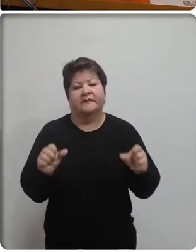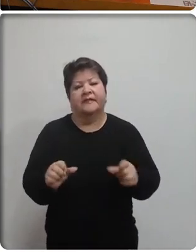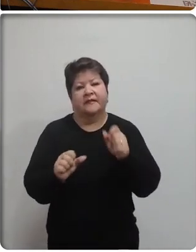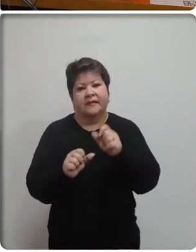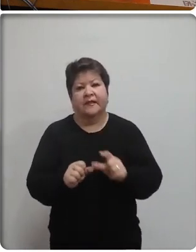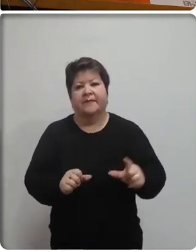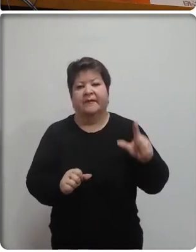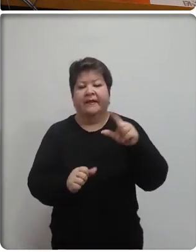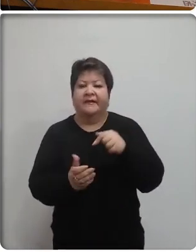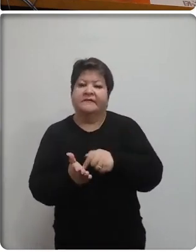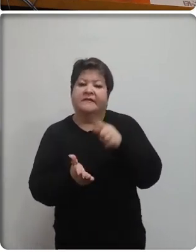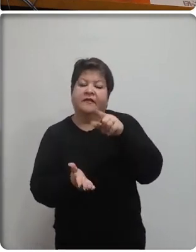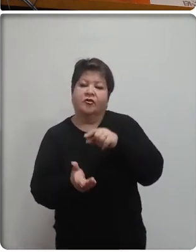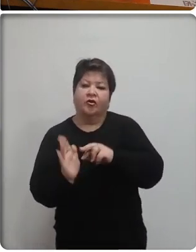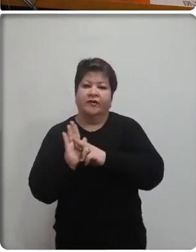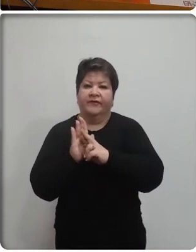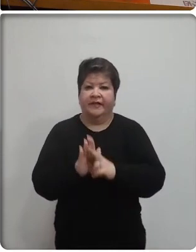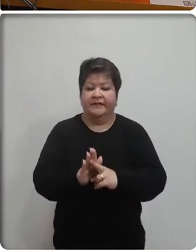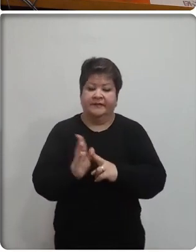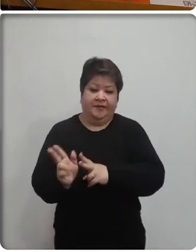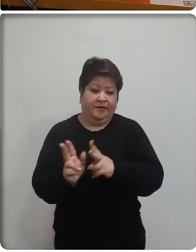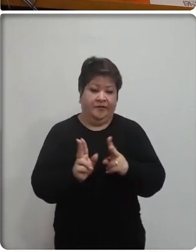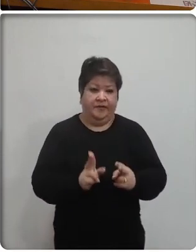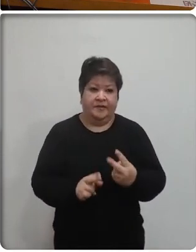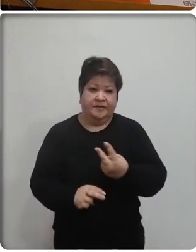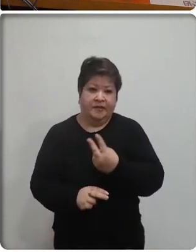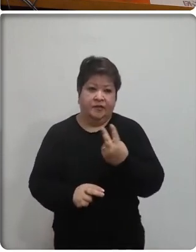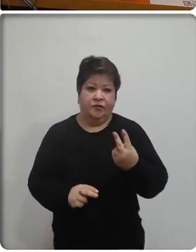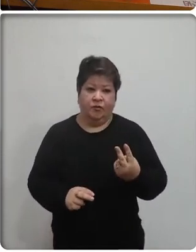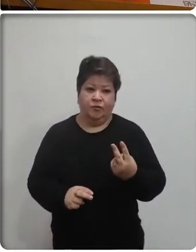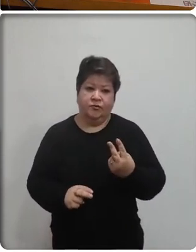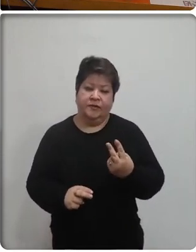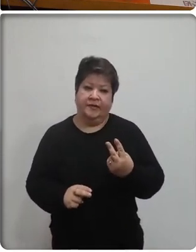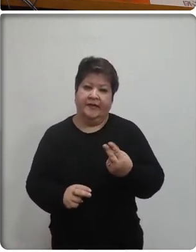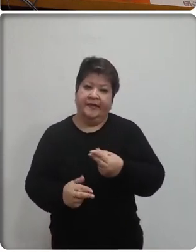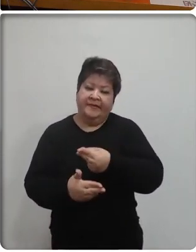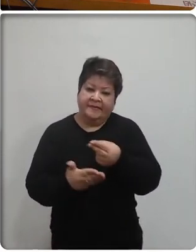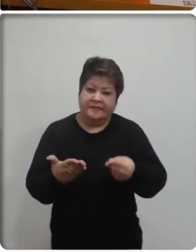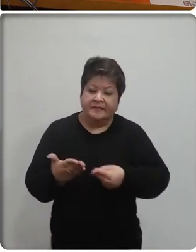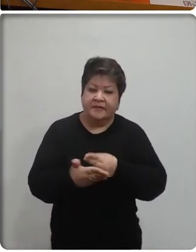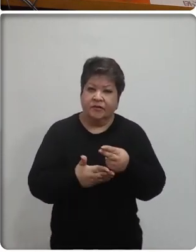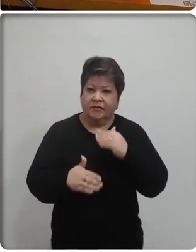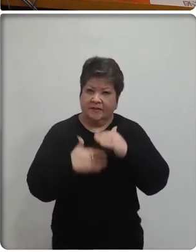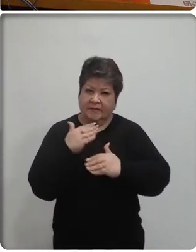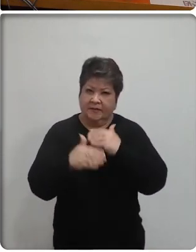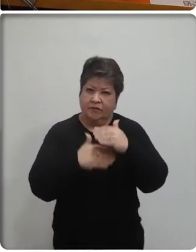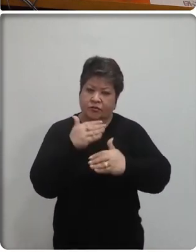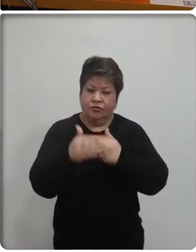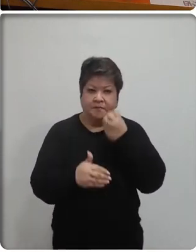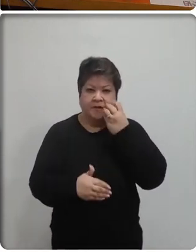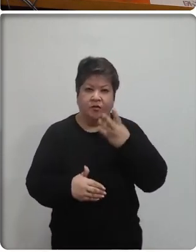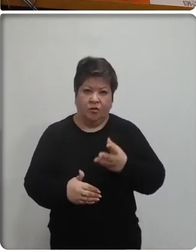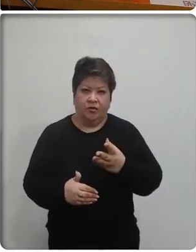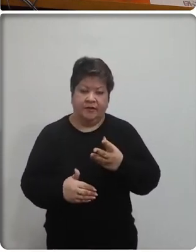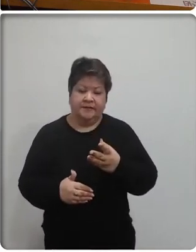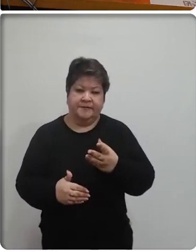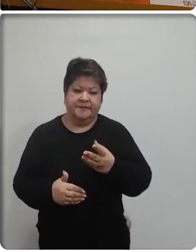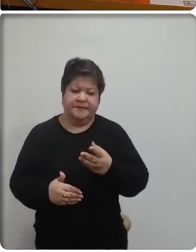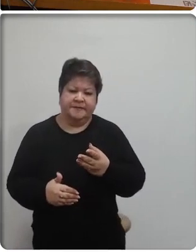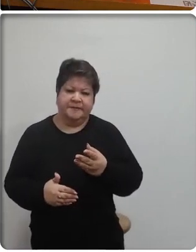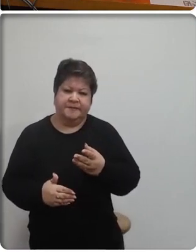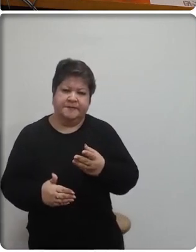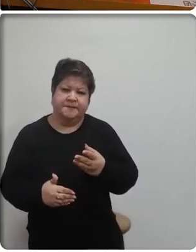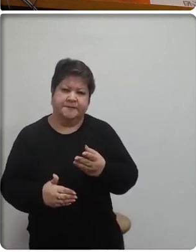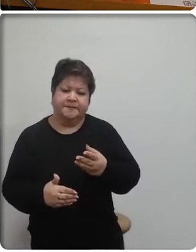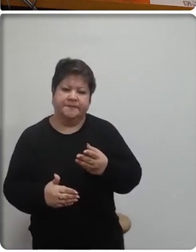de referencia. La fase 2 es el diseño, el desarrollo del plan y las propuestas de mejoras que de allí surgen. Y la fase 3